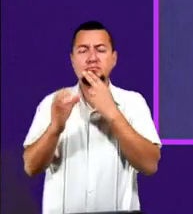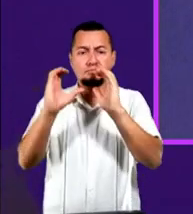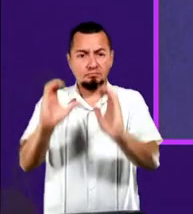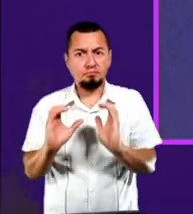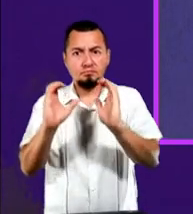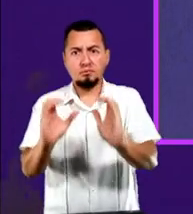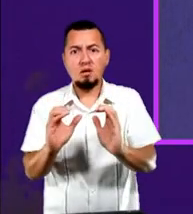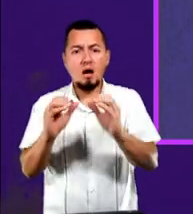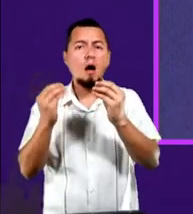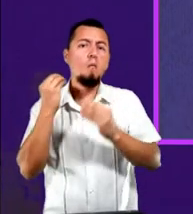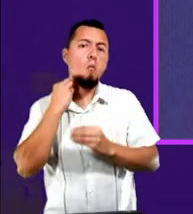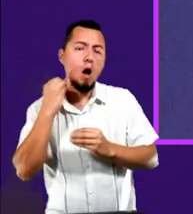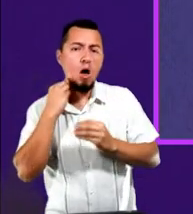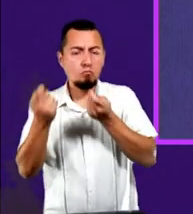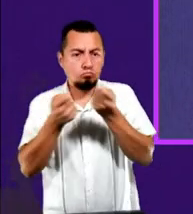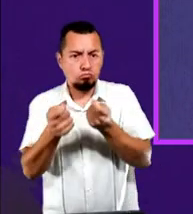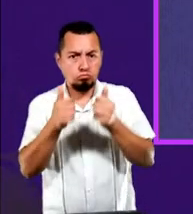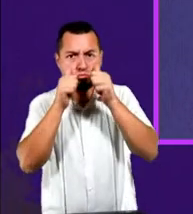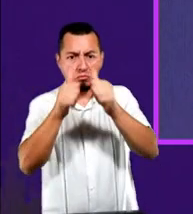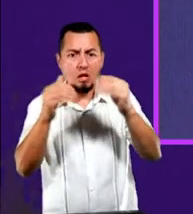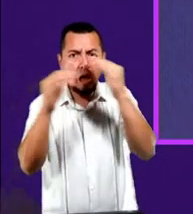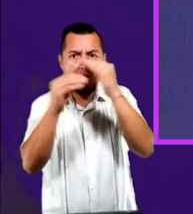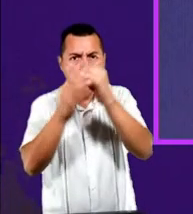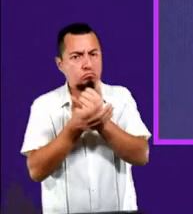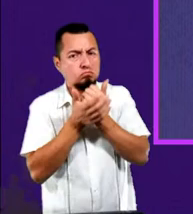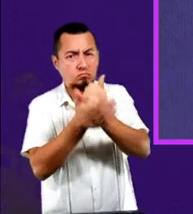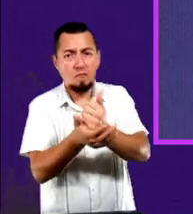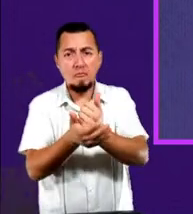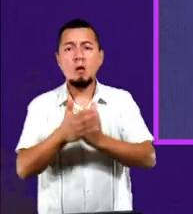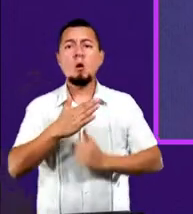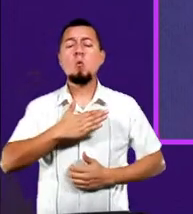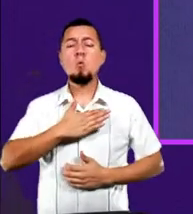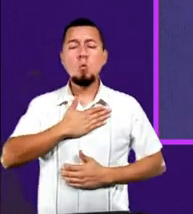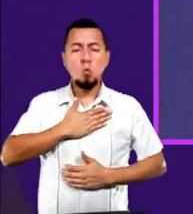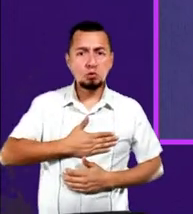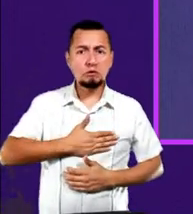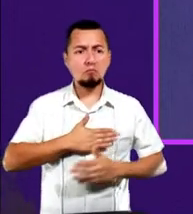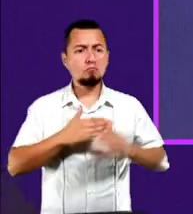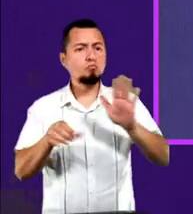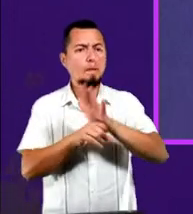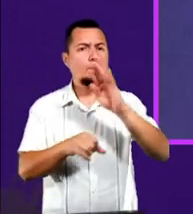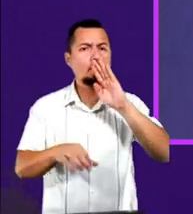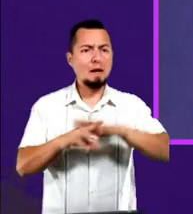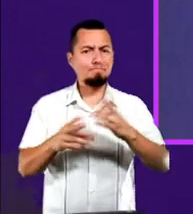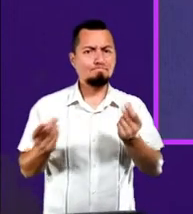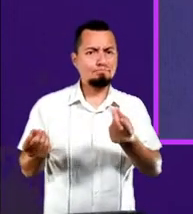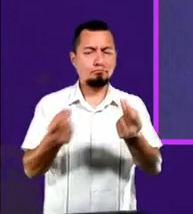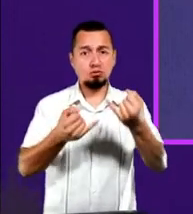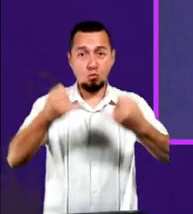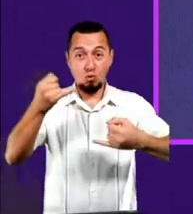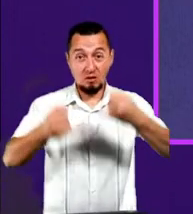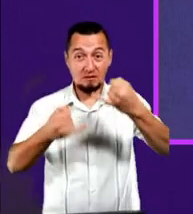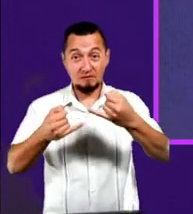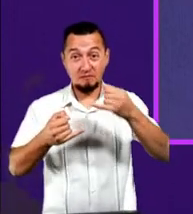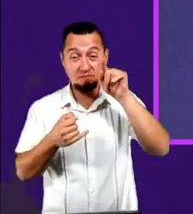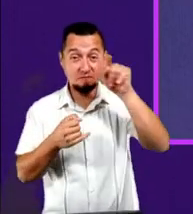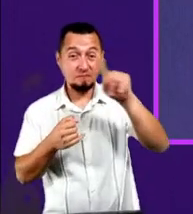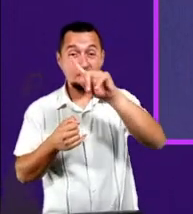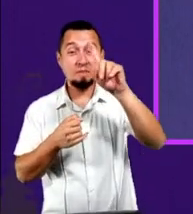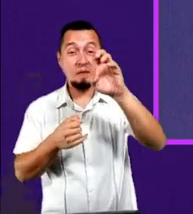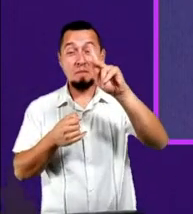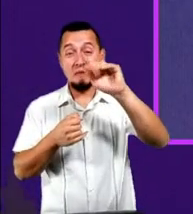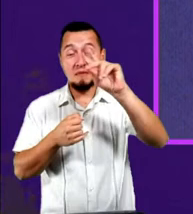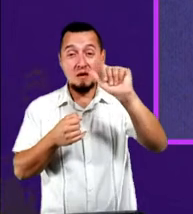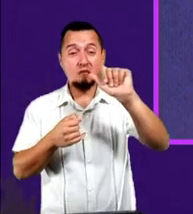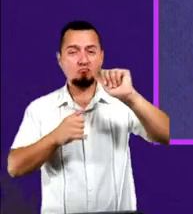justicia alternativa, para que vea el señor Cepeda Lecuona y los magistrados que están aquí, todo lo que